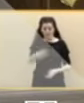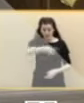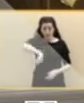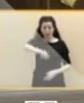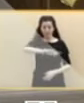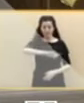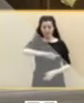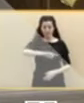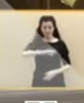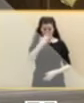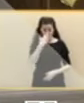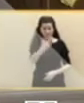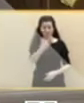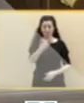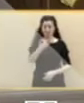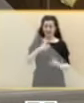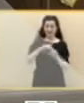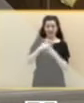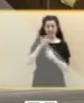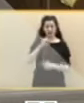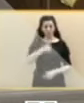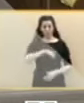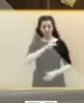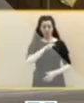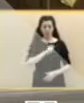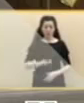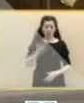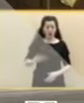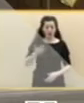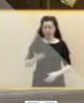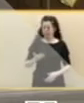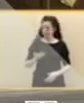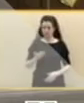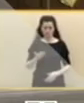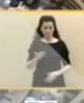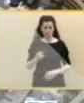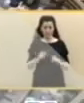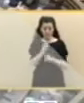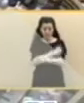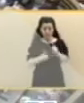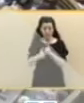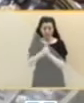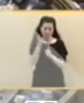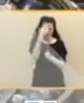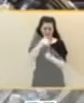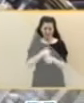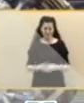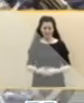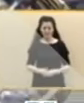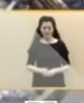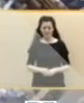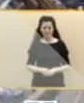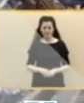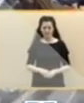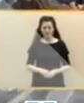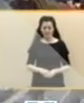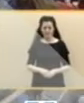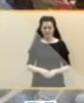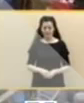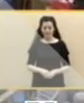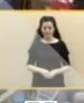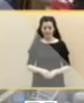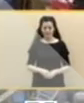Antonio García Ferreras. O sea, que sea la sexta, porque es una intervención de tertulia política. O de barra. Se estará de bar. Anticipando,